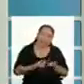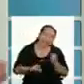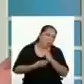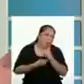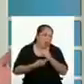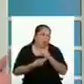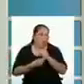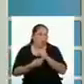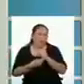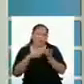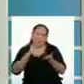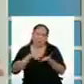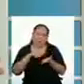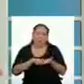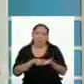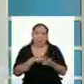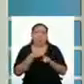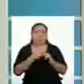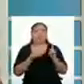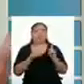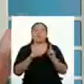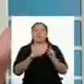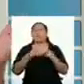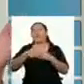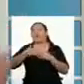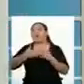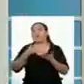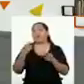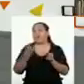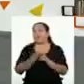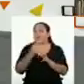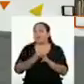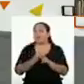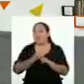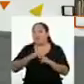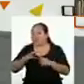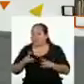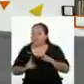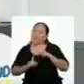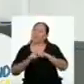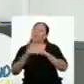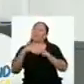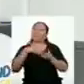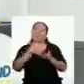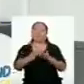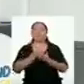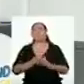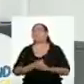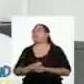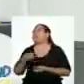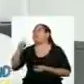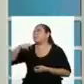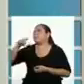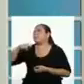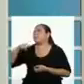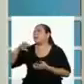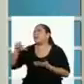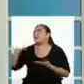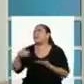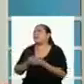deudas. Bueno, hasta que las matemáticas llegaron a mi vida. Uy, yo también necesito que lleguen a mi vida ahora.